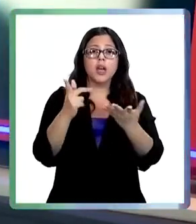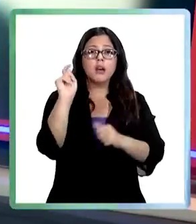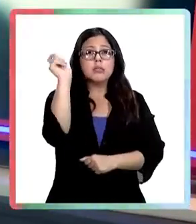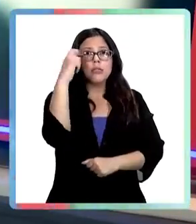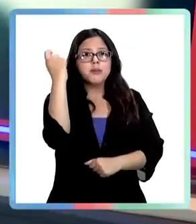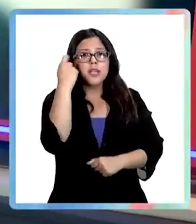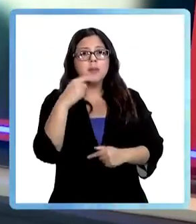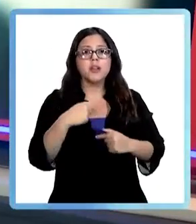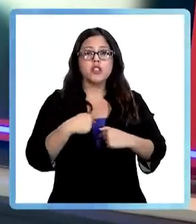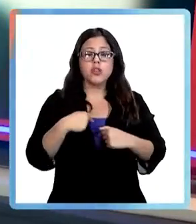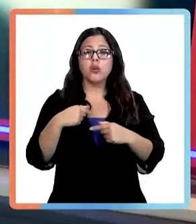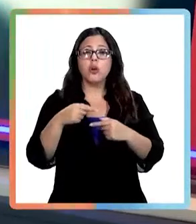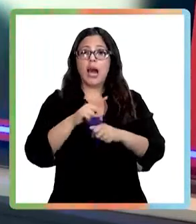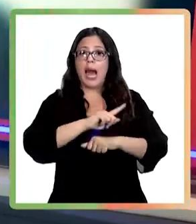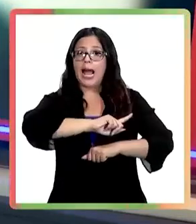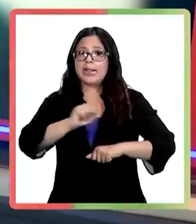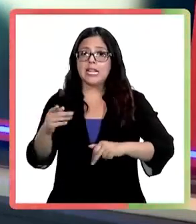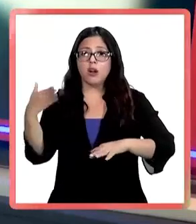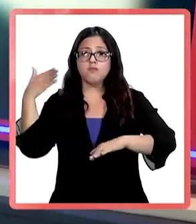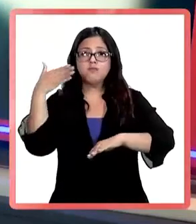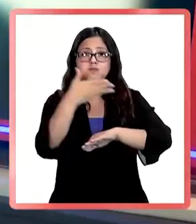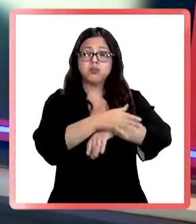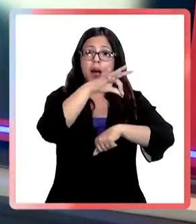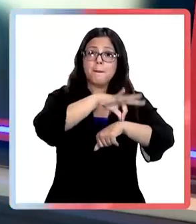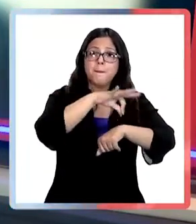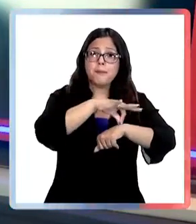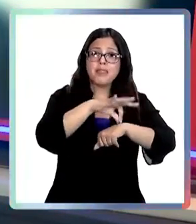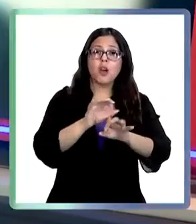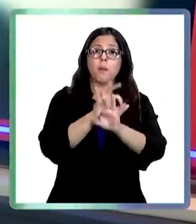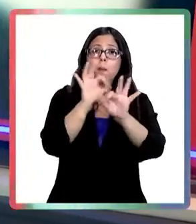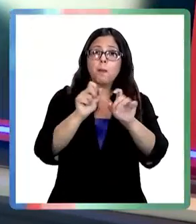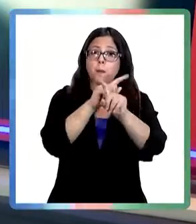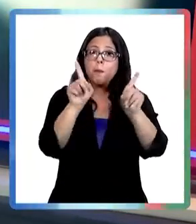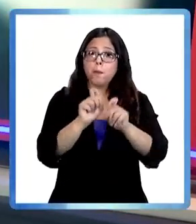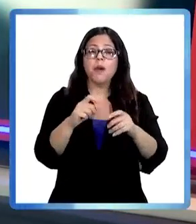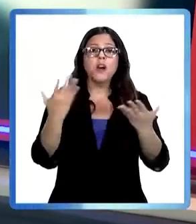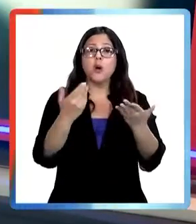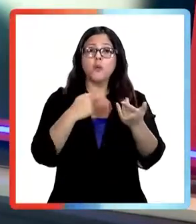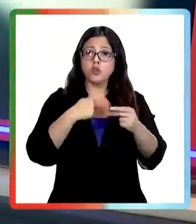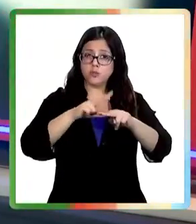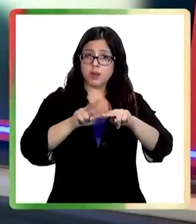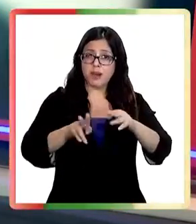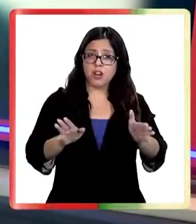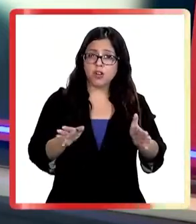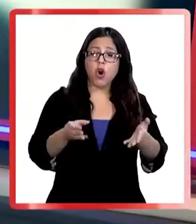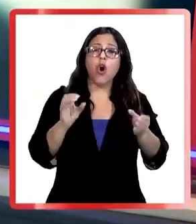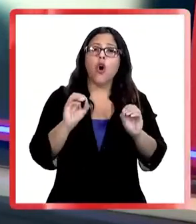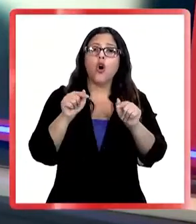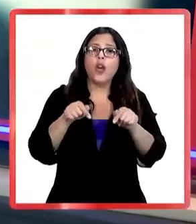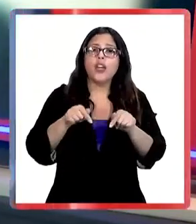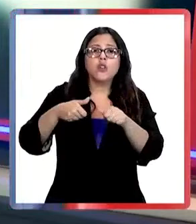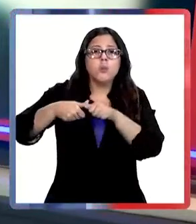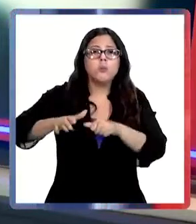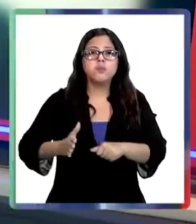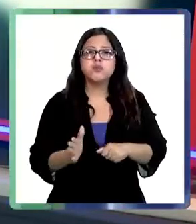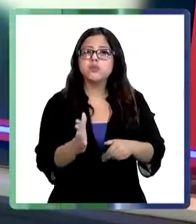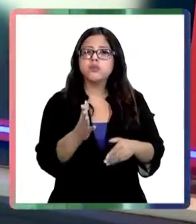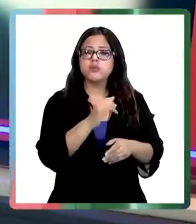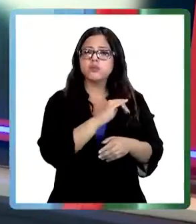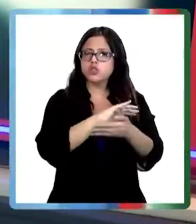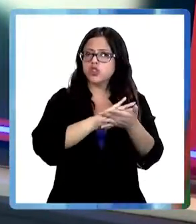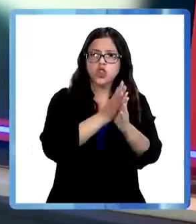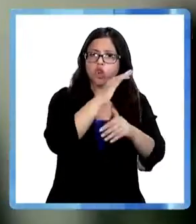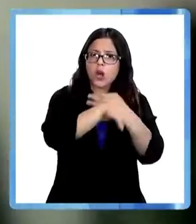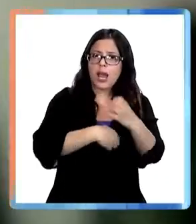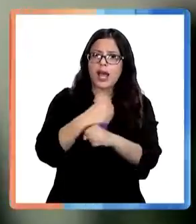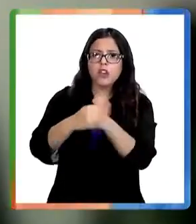acerca septiembre, ¿tengo que acudir de inmediato al médico, a un especialista y preguntarle, a ver, ¿cómo me preparo? ¿O esto es permanente, es durante todo